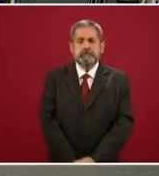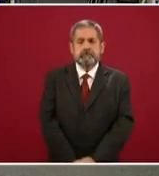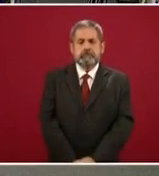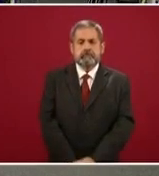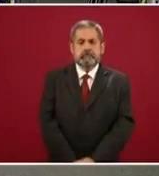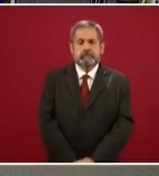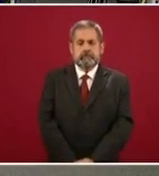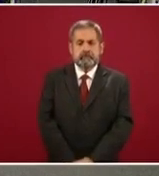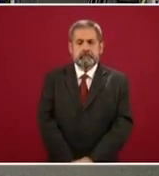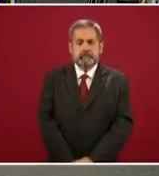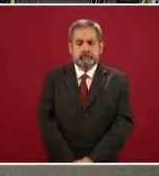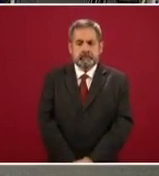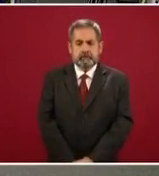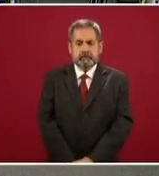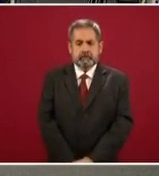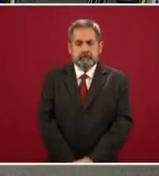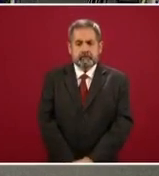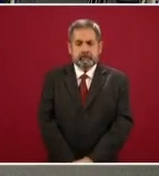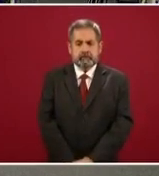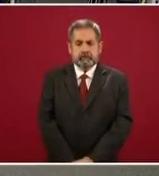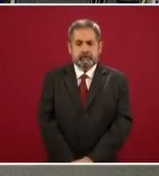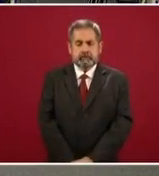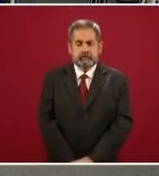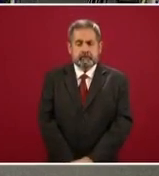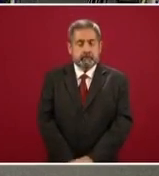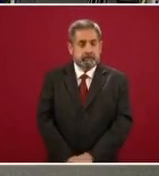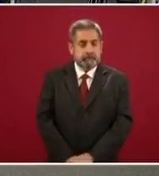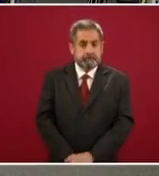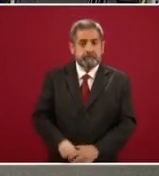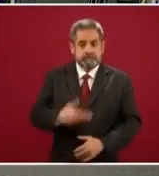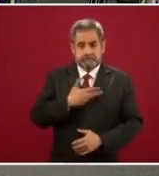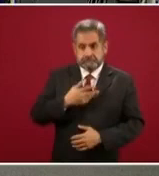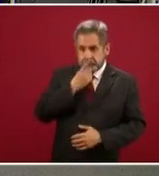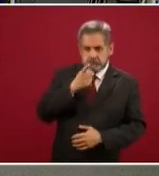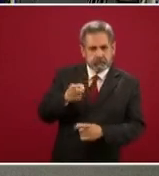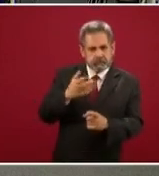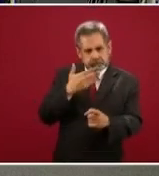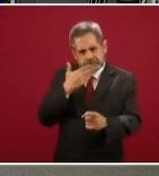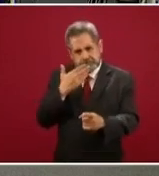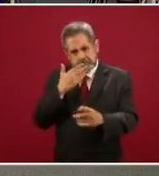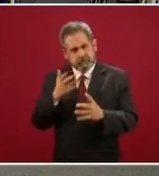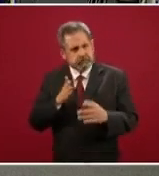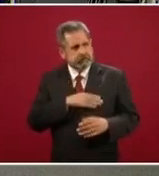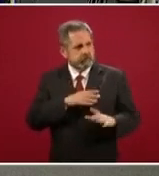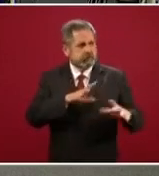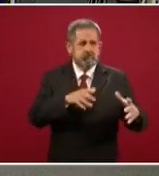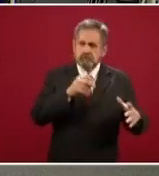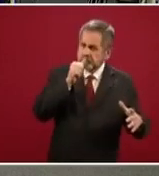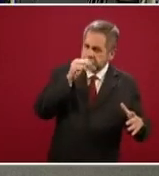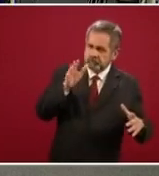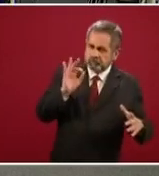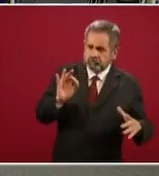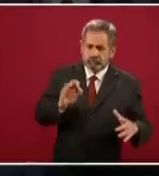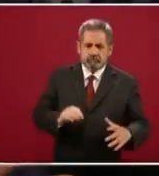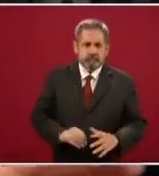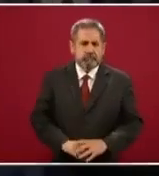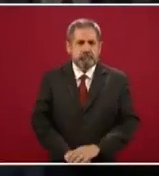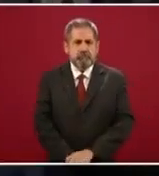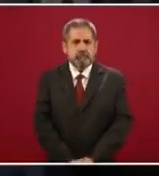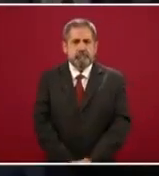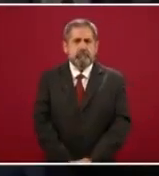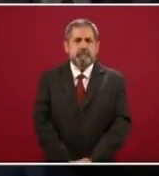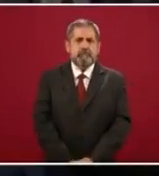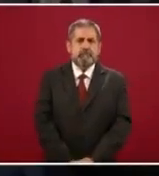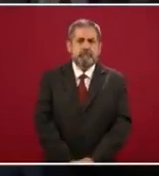usted? ¿Qué balance puede hacer esto? Que es bueno, o sea, que se proteste. La ausencia de mujeres por la situación de